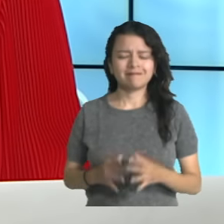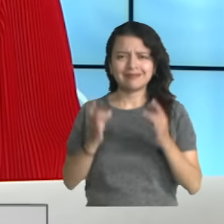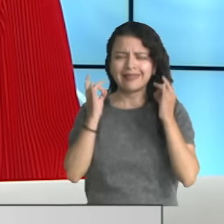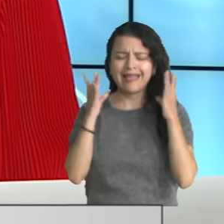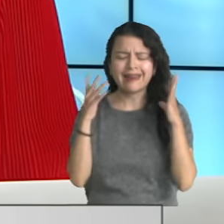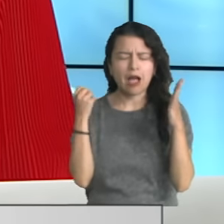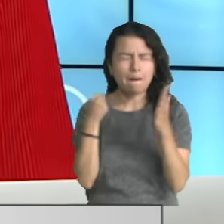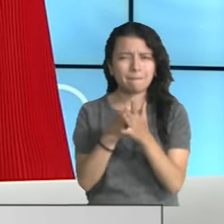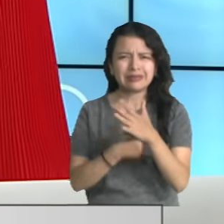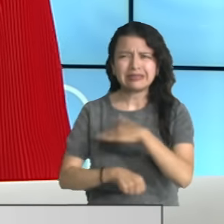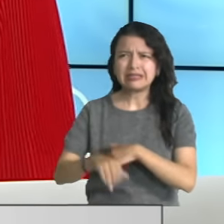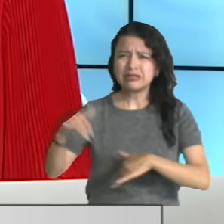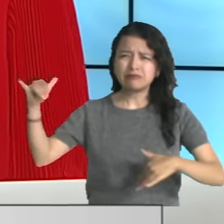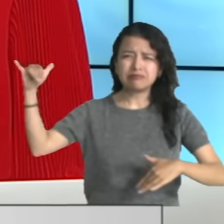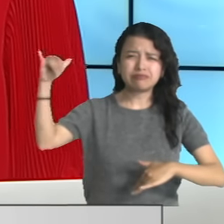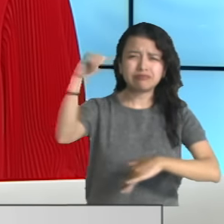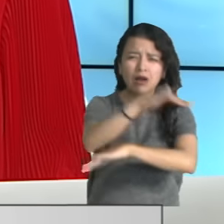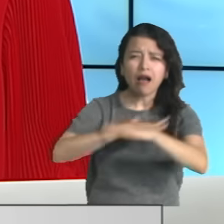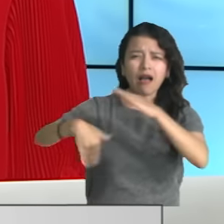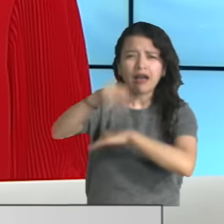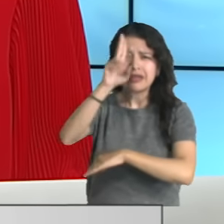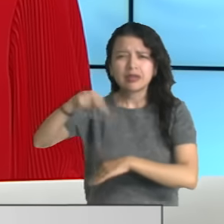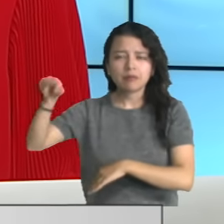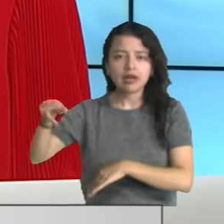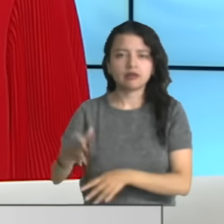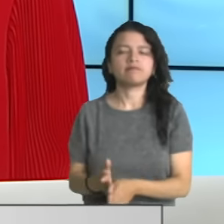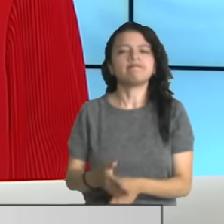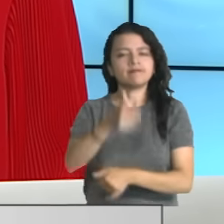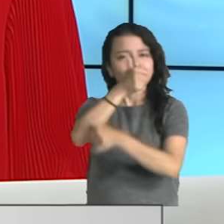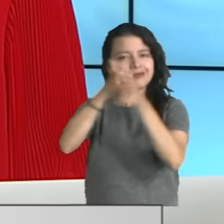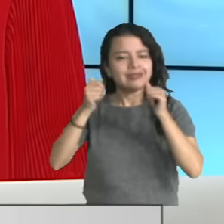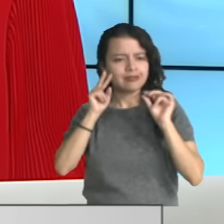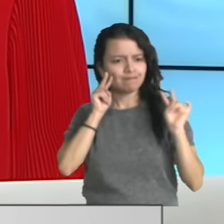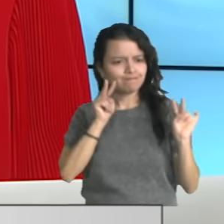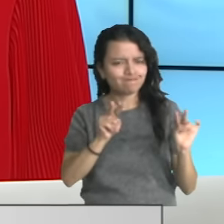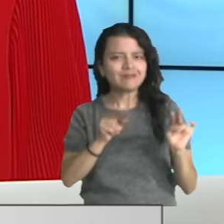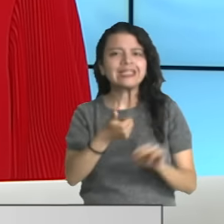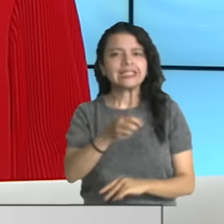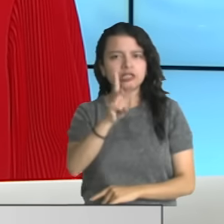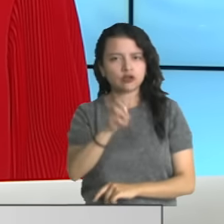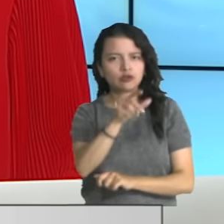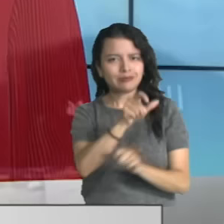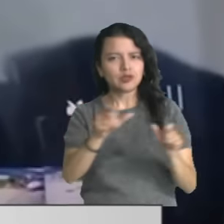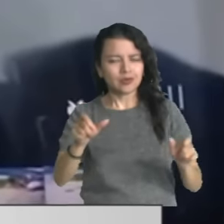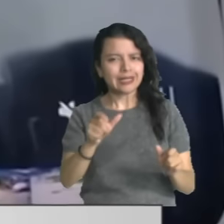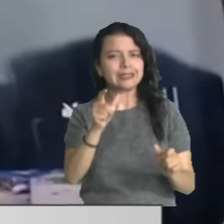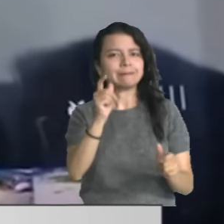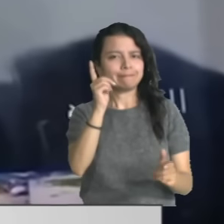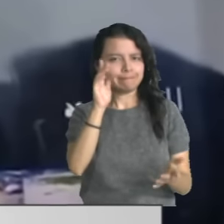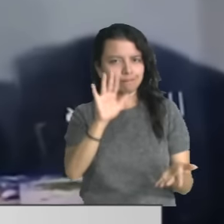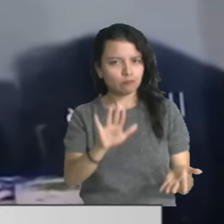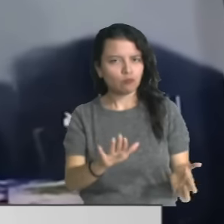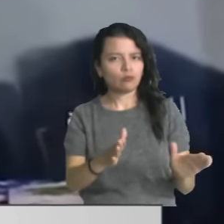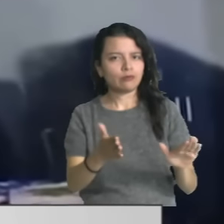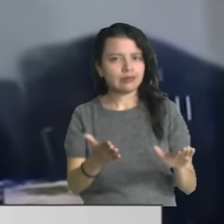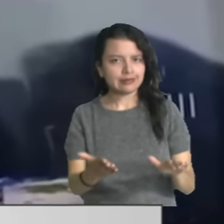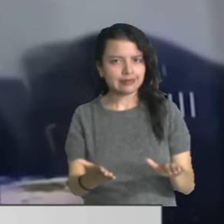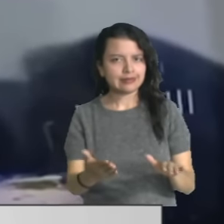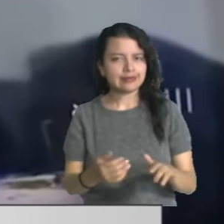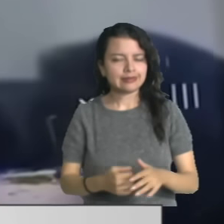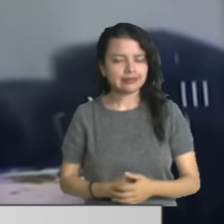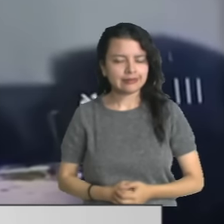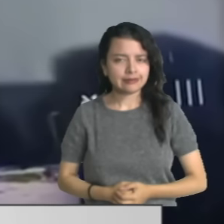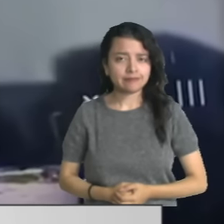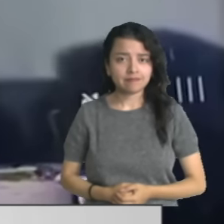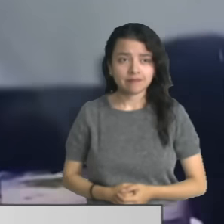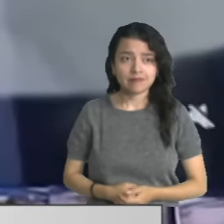Grave accidente aéreo en Nepal. Las autoridades reportaron al menos 18 personas muertas. 18